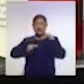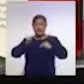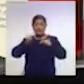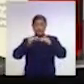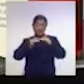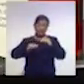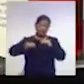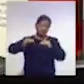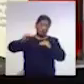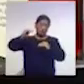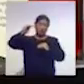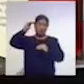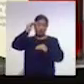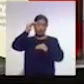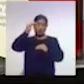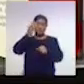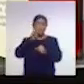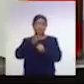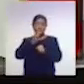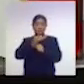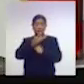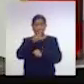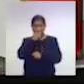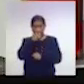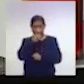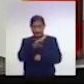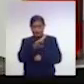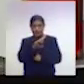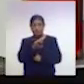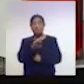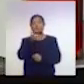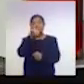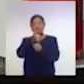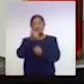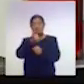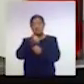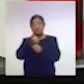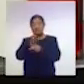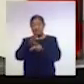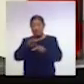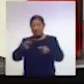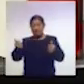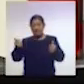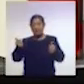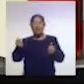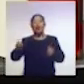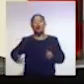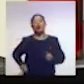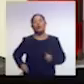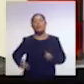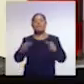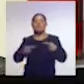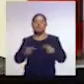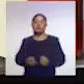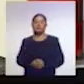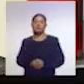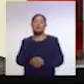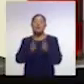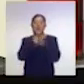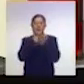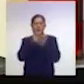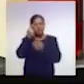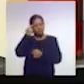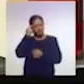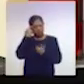de especies que ya se habla de una sexta extinción masiva ocasionada por los seres humanos. Entonces, el libro reflexiona